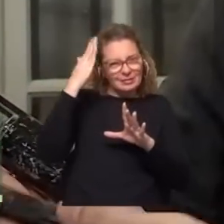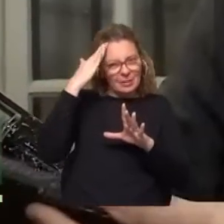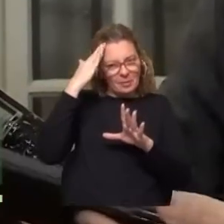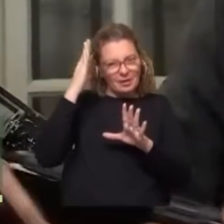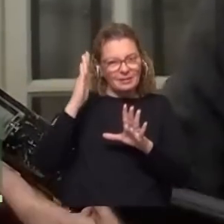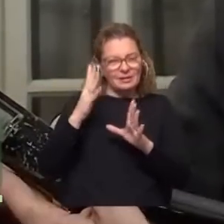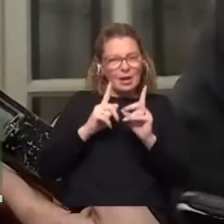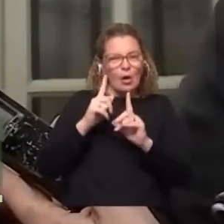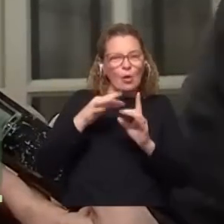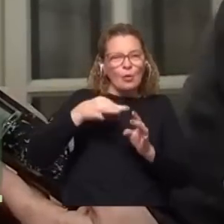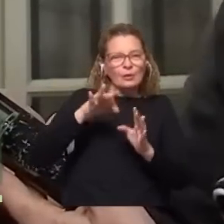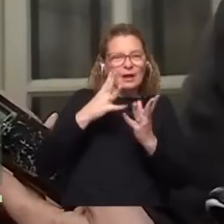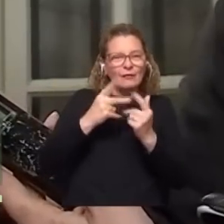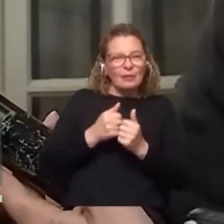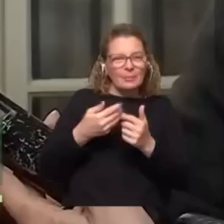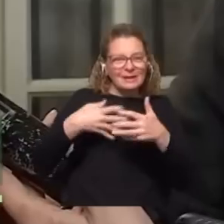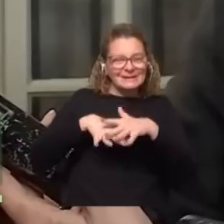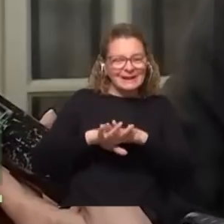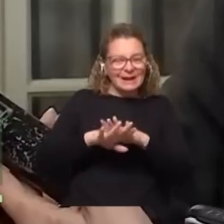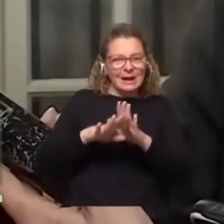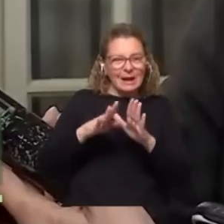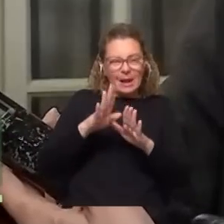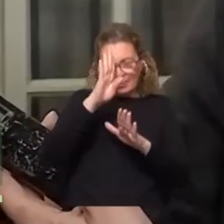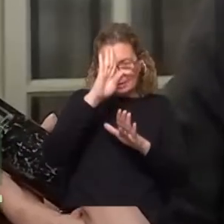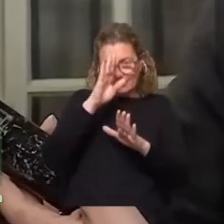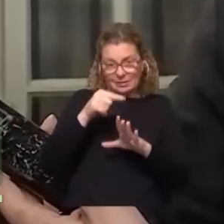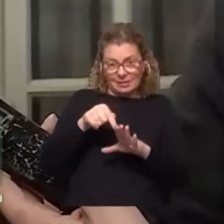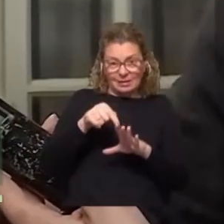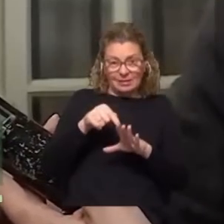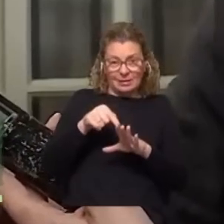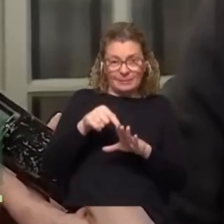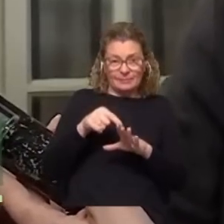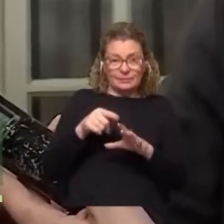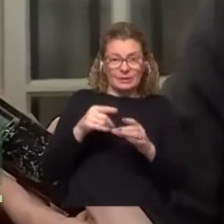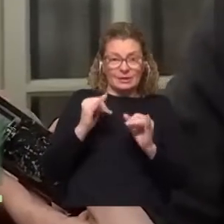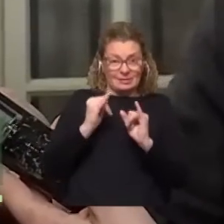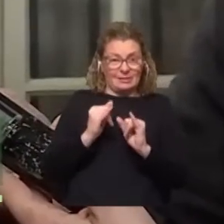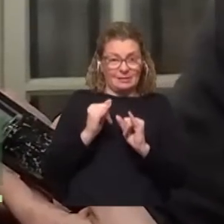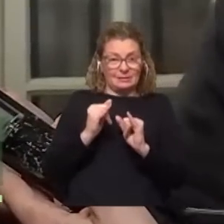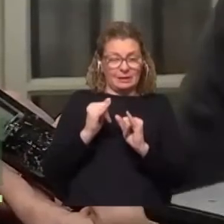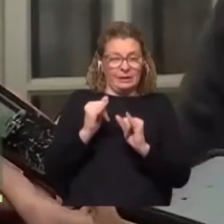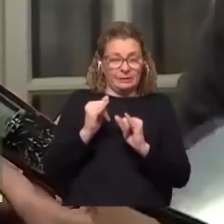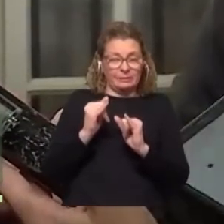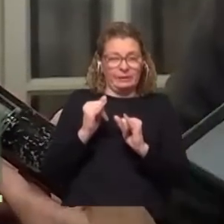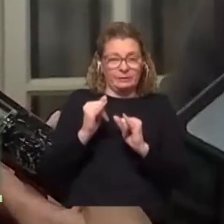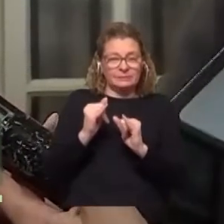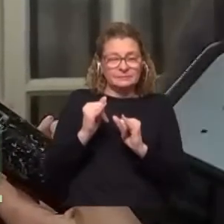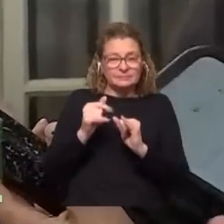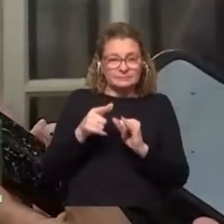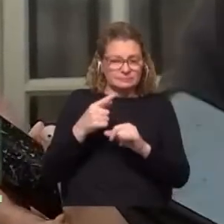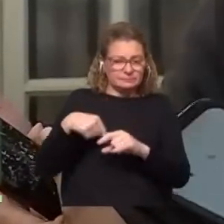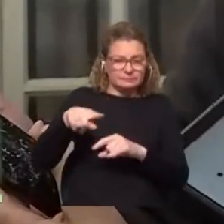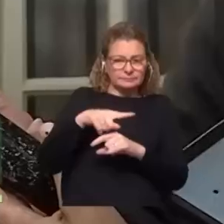forma de asegurar una formación integral para todas y todos a partir de ese de ese elemento estamos totalmente